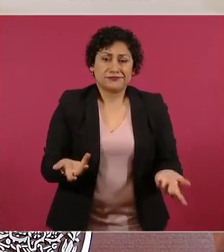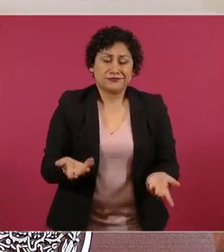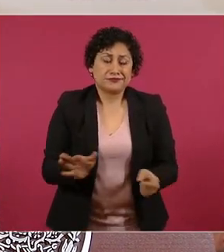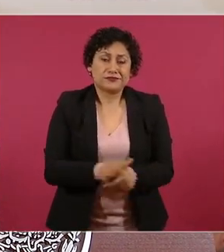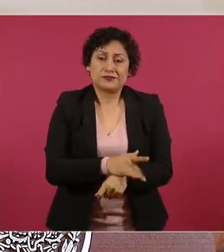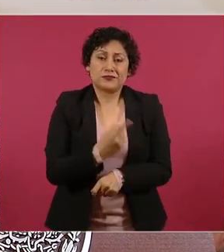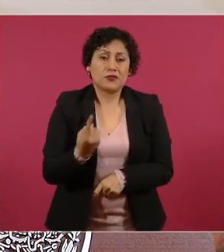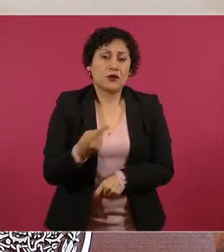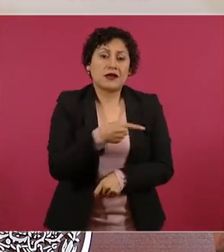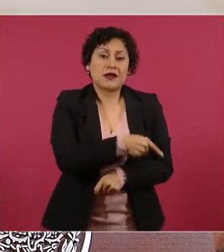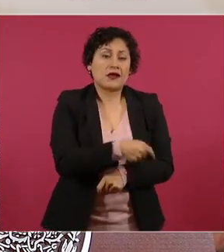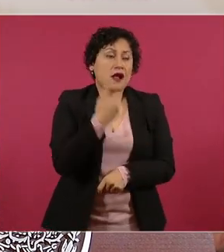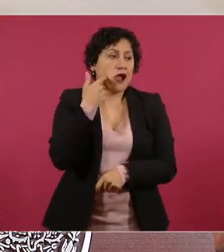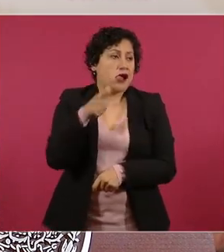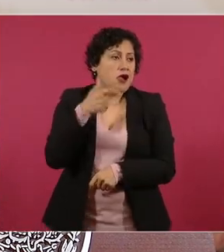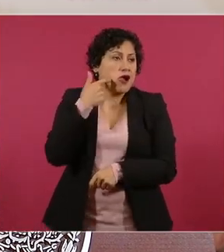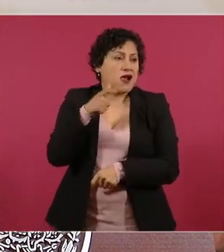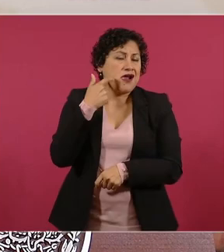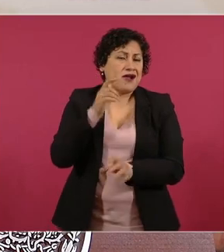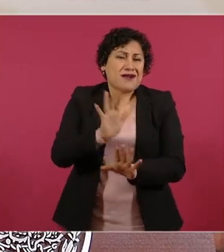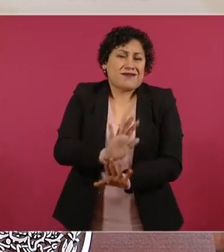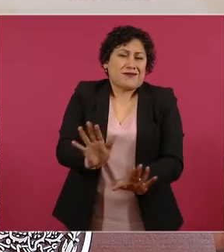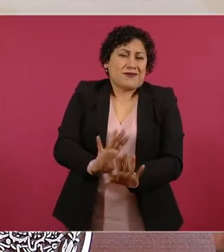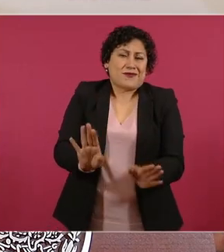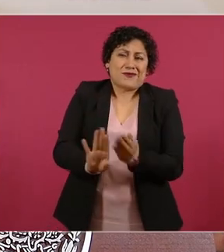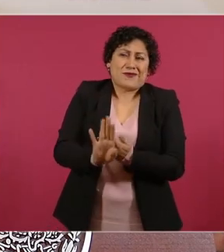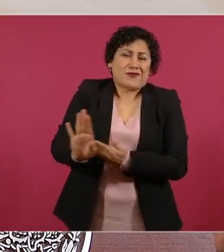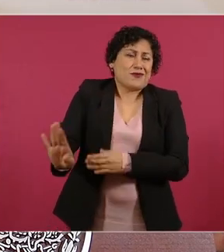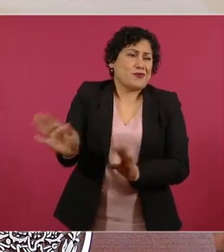quería que se le vinculara conmigo.